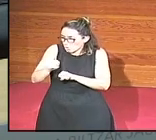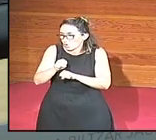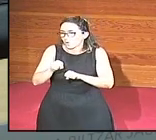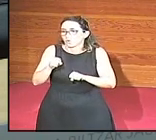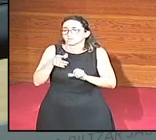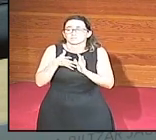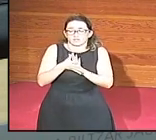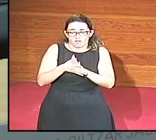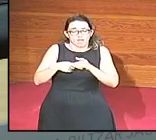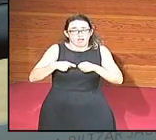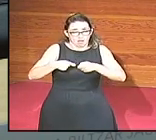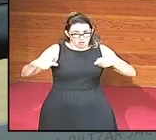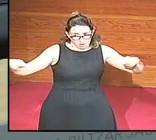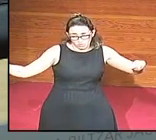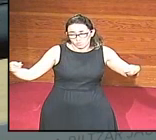corto.